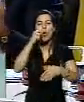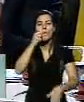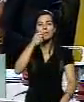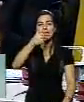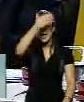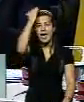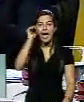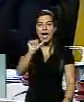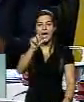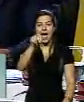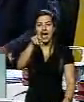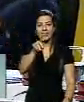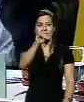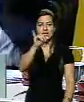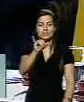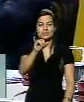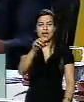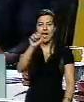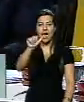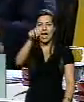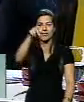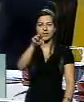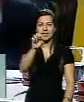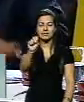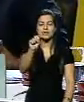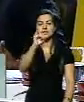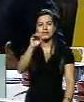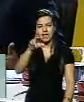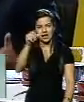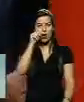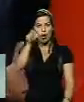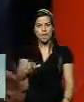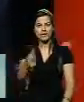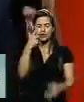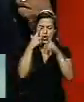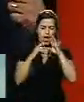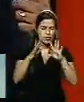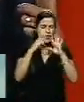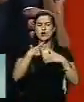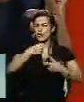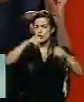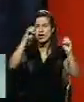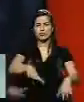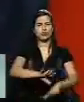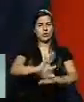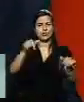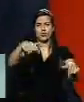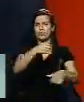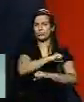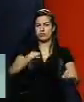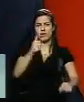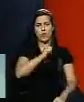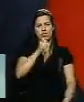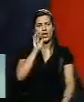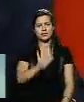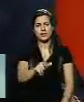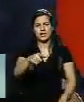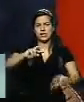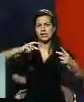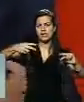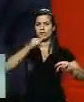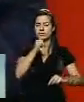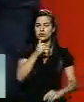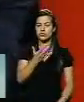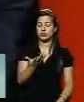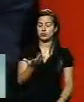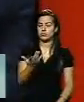Andrés, estaba, Andrés llorando, me dijo, no, yo estoy renunciando. Ahí conocí yo a Andrés ese día. Yo llamé a Radio Caracas Radio